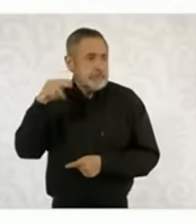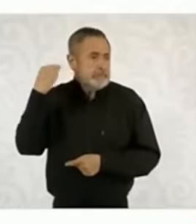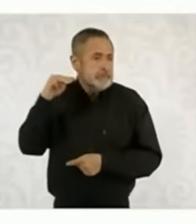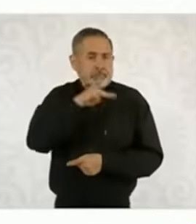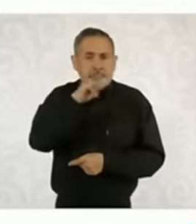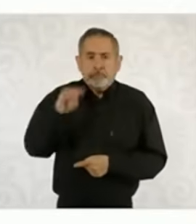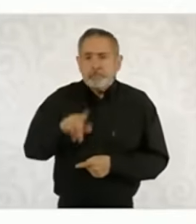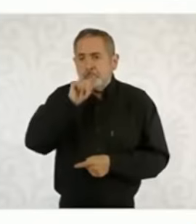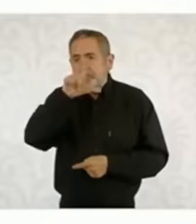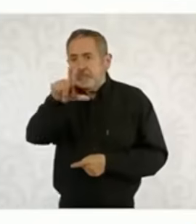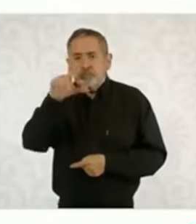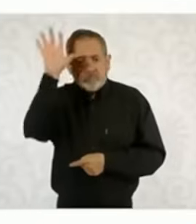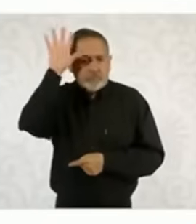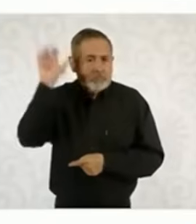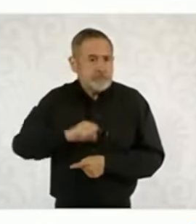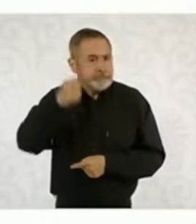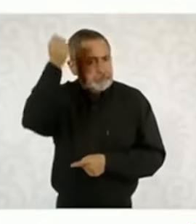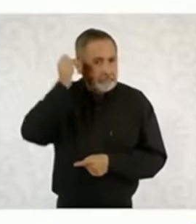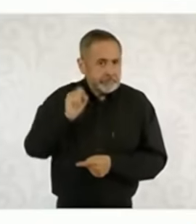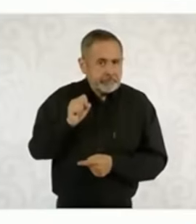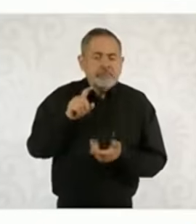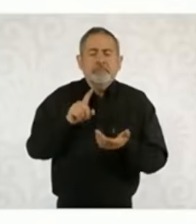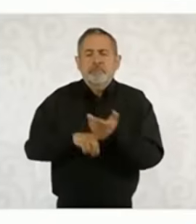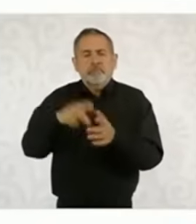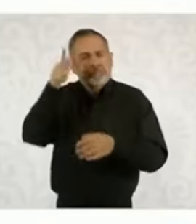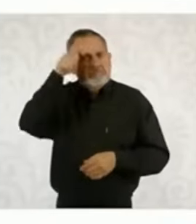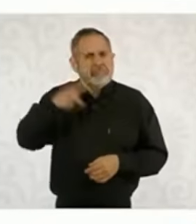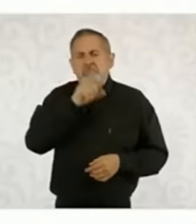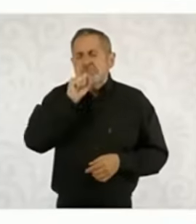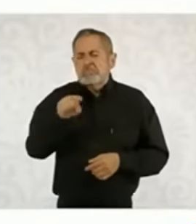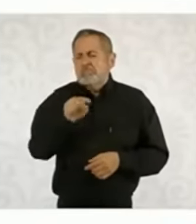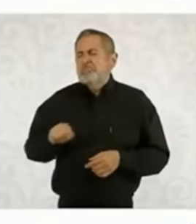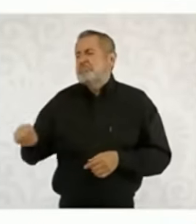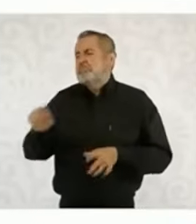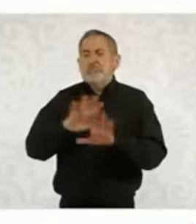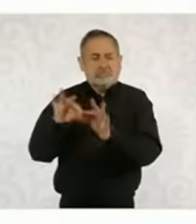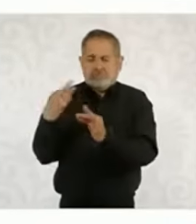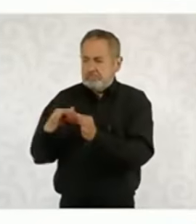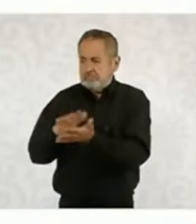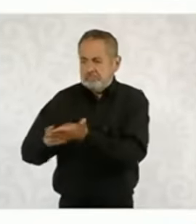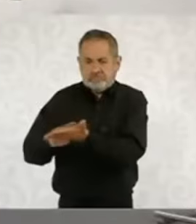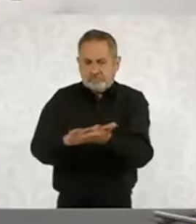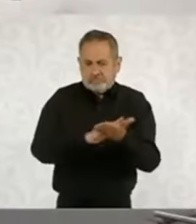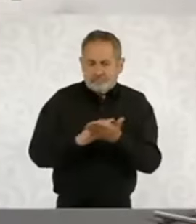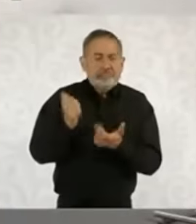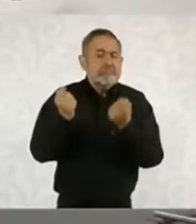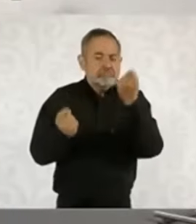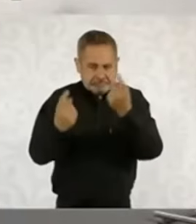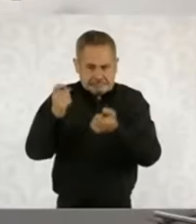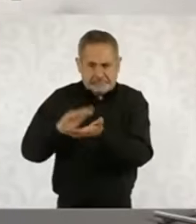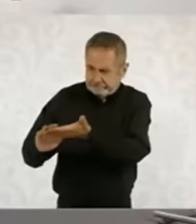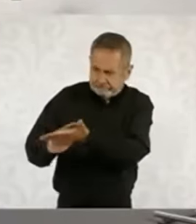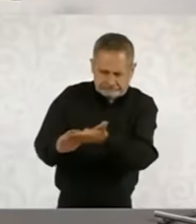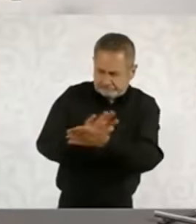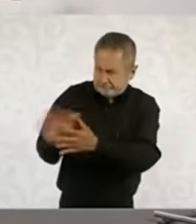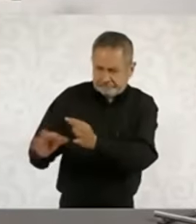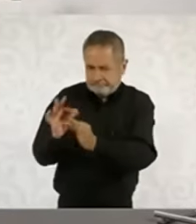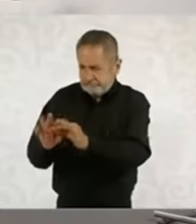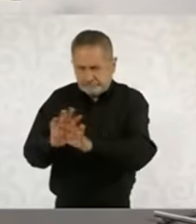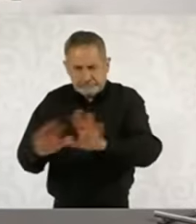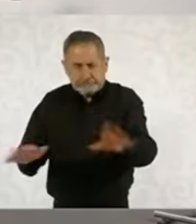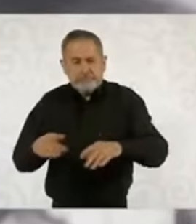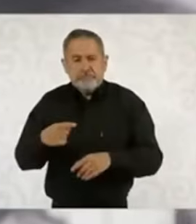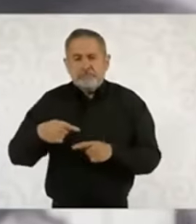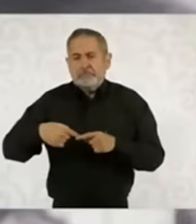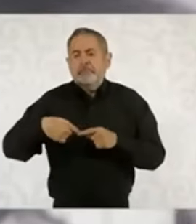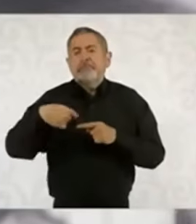Michoacán, Jalisco, Morelos, Sinaloa e Hidalgo. Y bueno, este es una actualización al